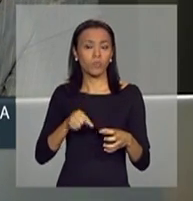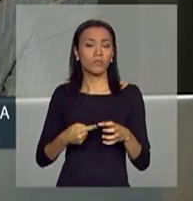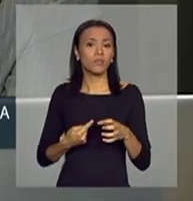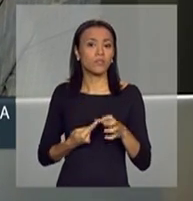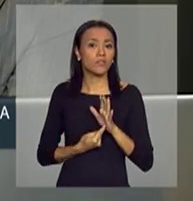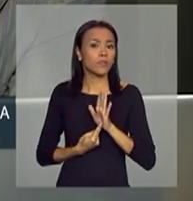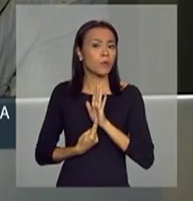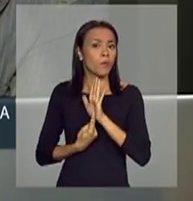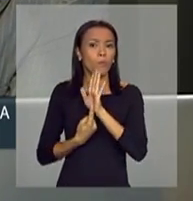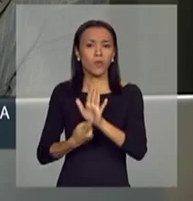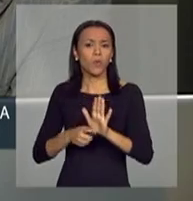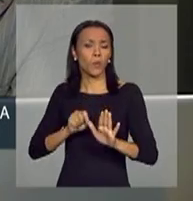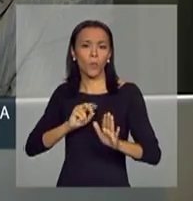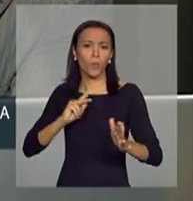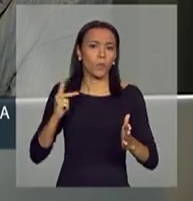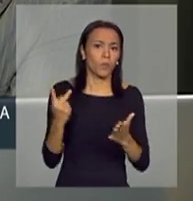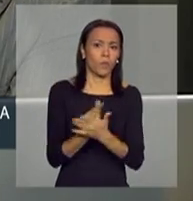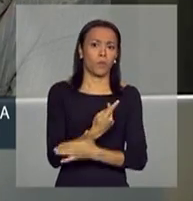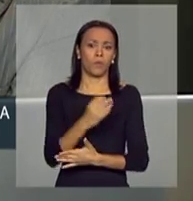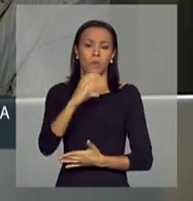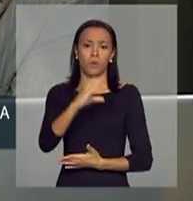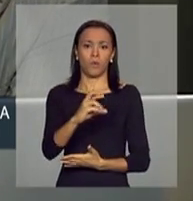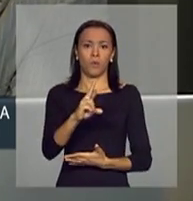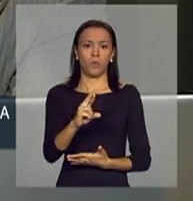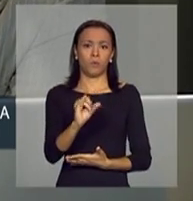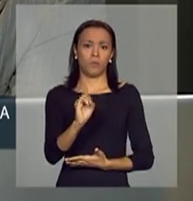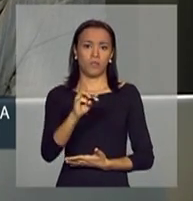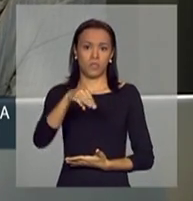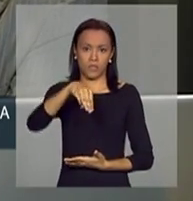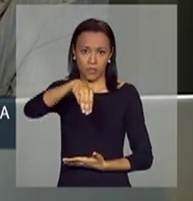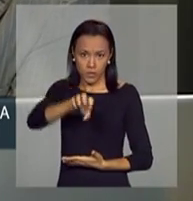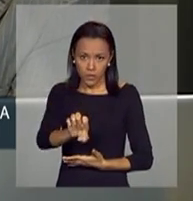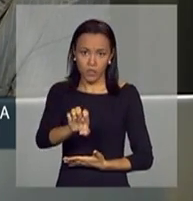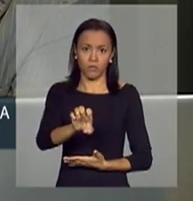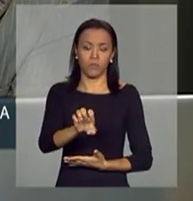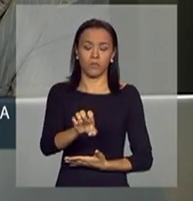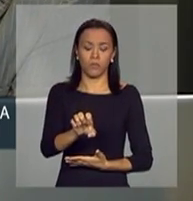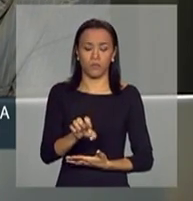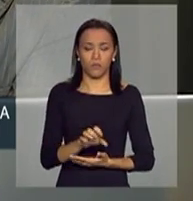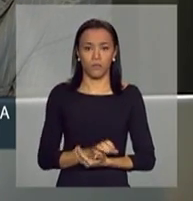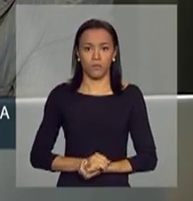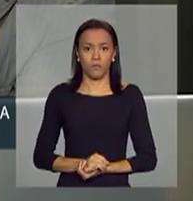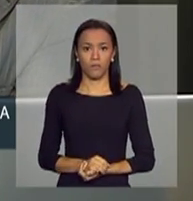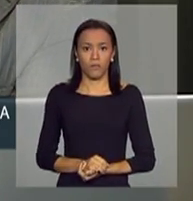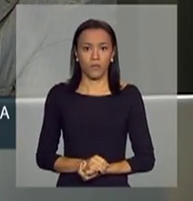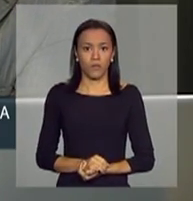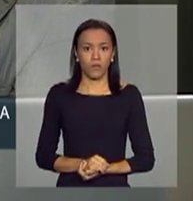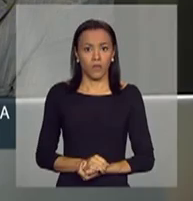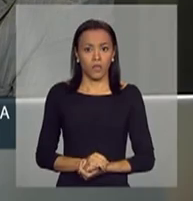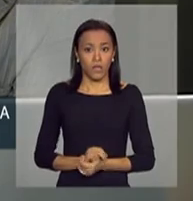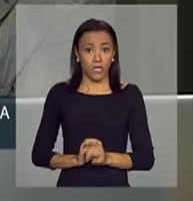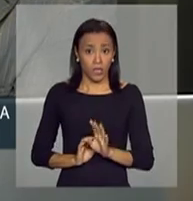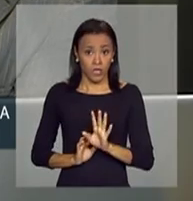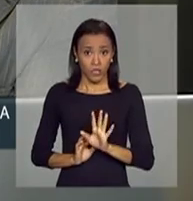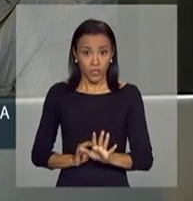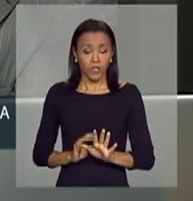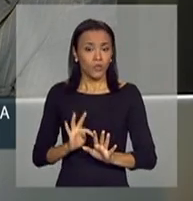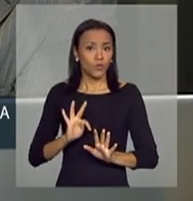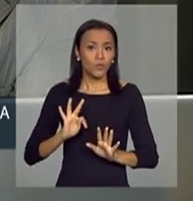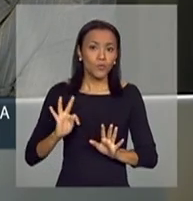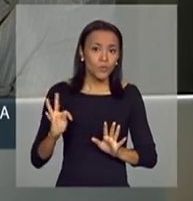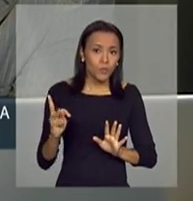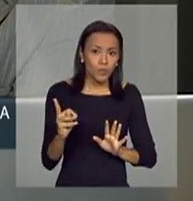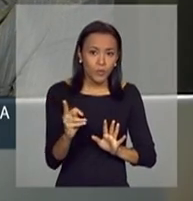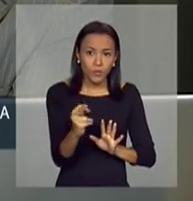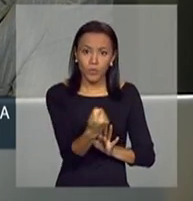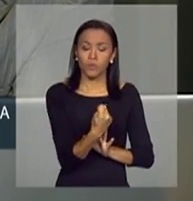Los crímenes conocidos hasta ahora son solo eso, los conocidos. E tudo hace indicar que se trata de uma